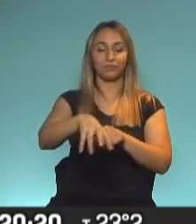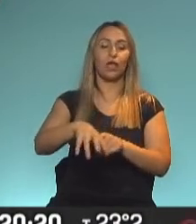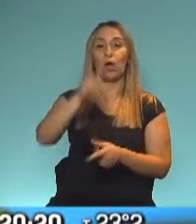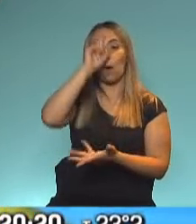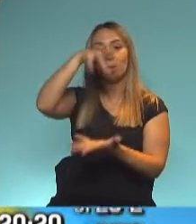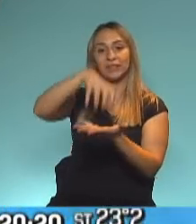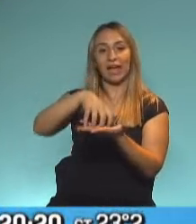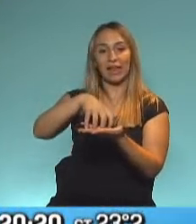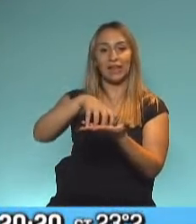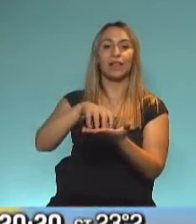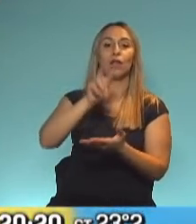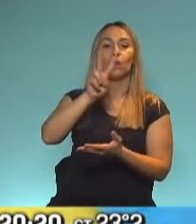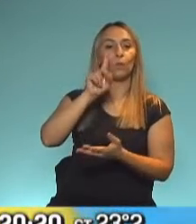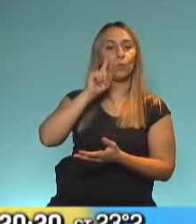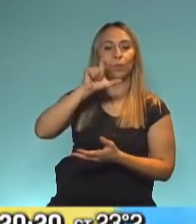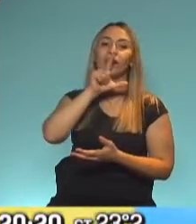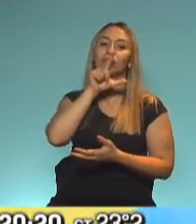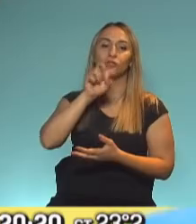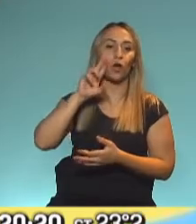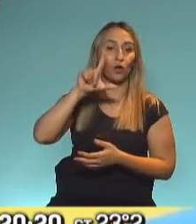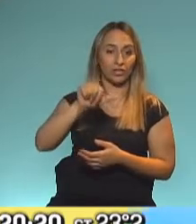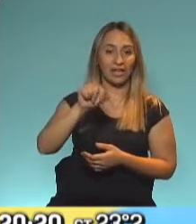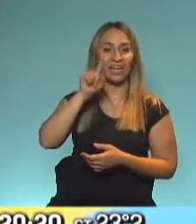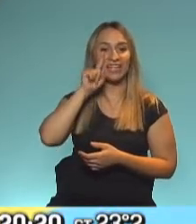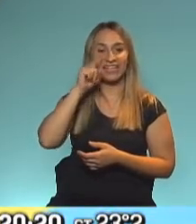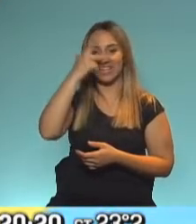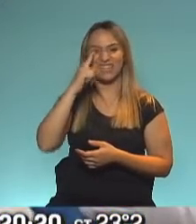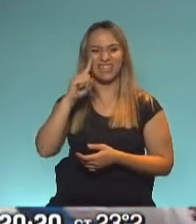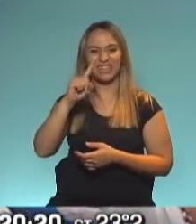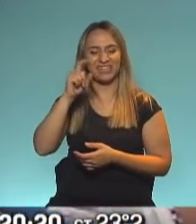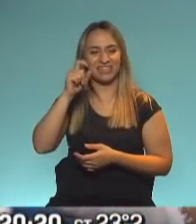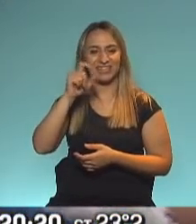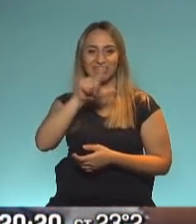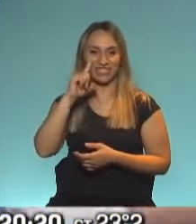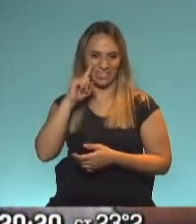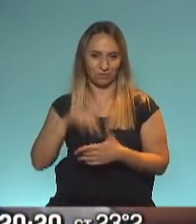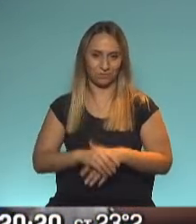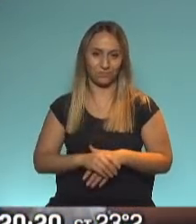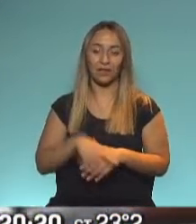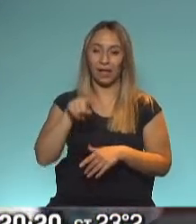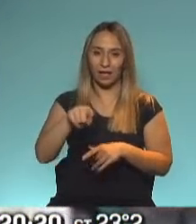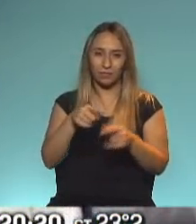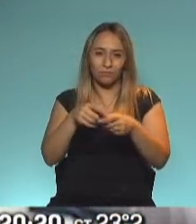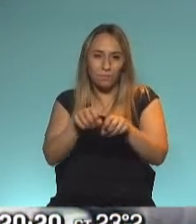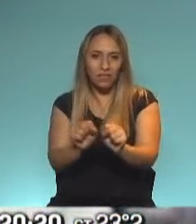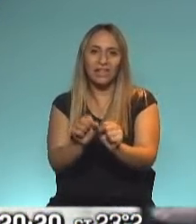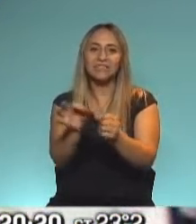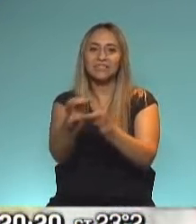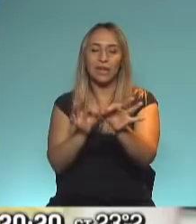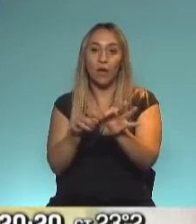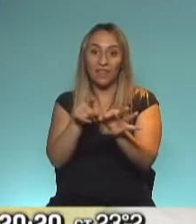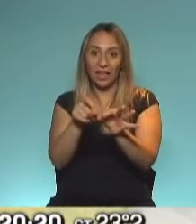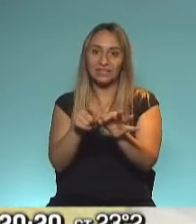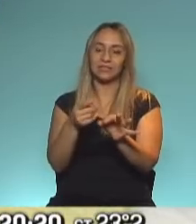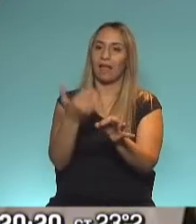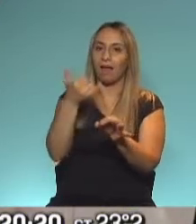Victoria Irene Igi, allí conoció las salas PET y waifu, lugares donde se detectan y necrosan células cancerosas con máquinas de